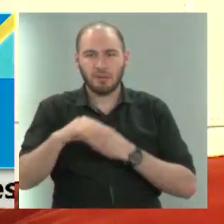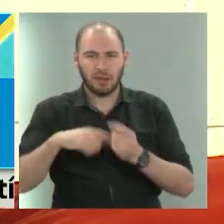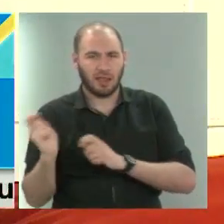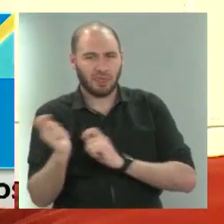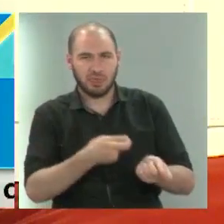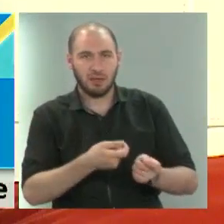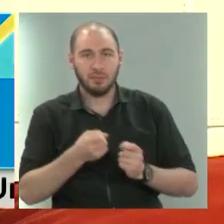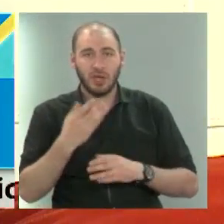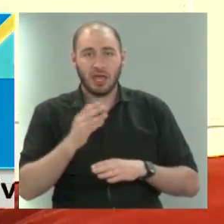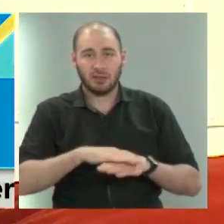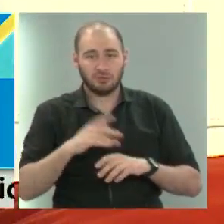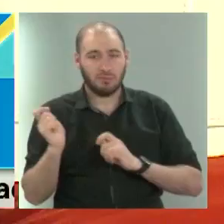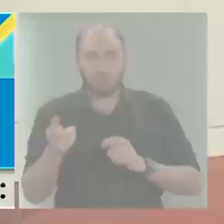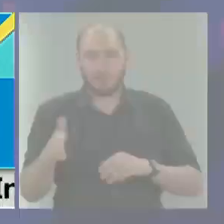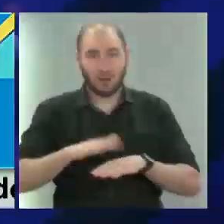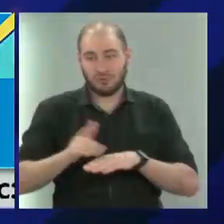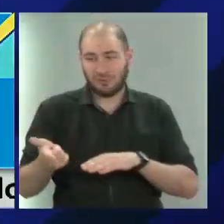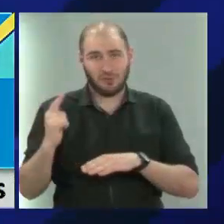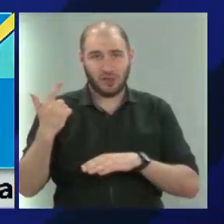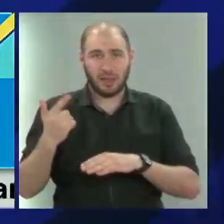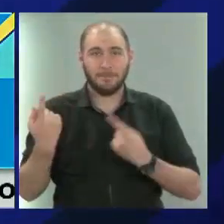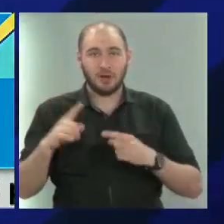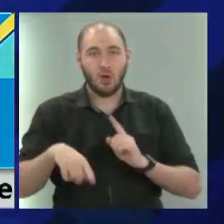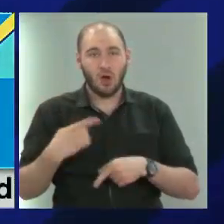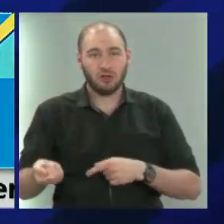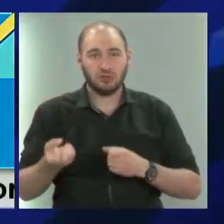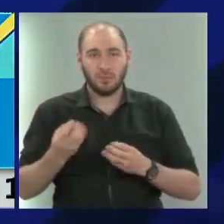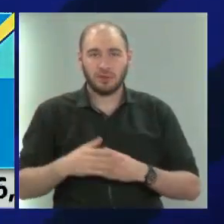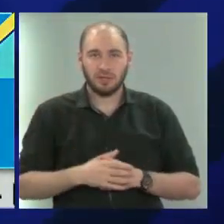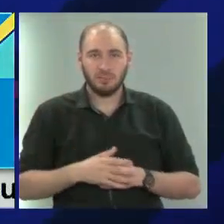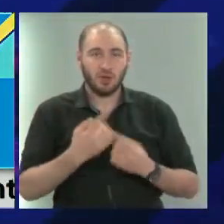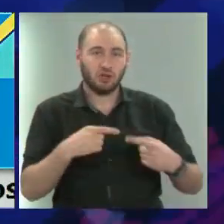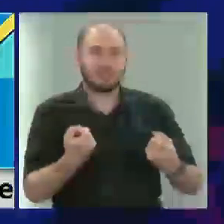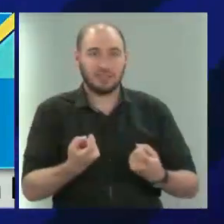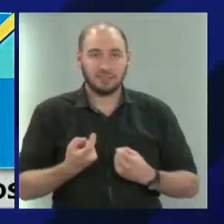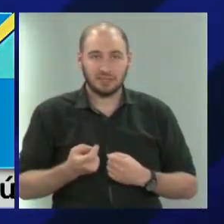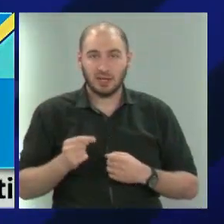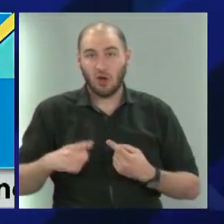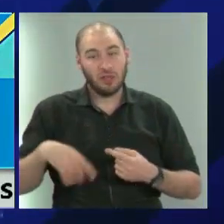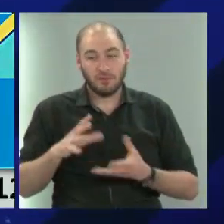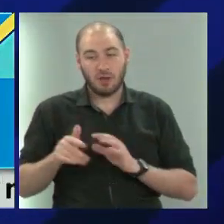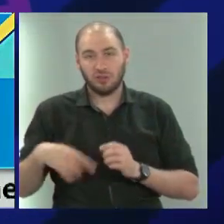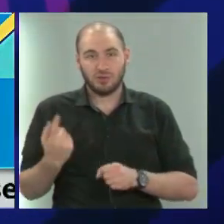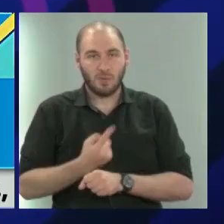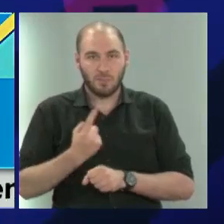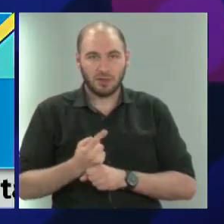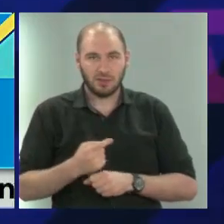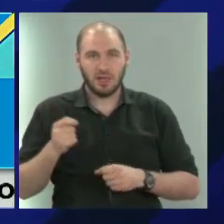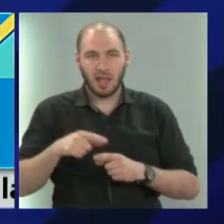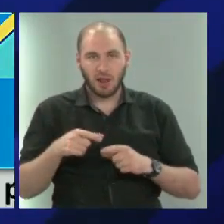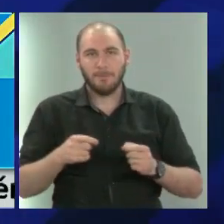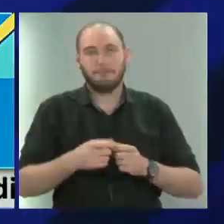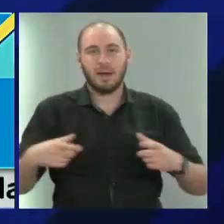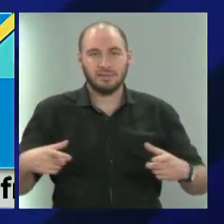familia, porque hay algunas que delega por irresponsabilidad, pero hay otras que porque no puede hacerlo de otra manera. Se amplía hoy,